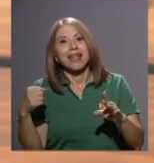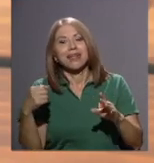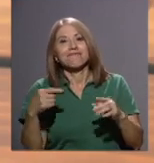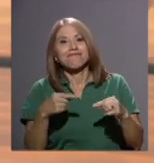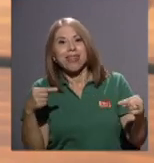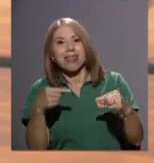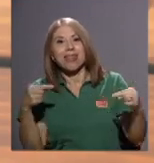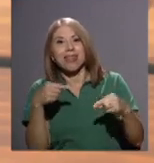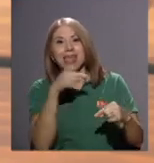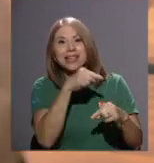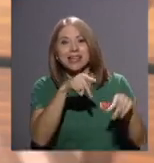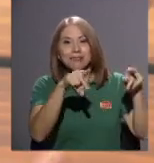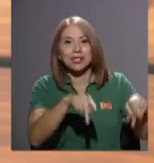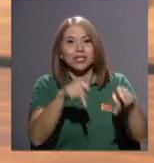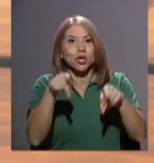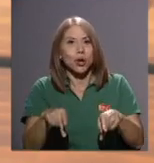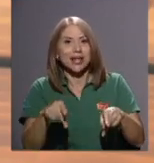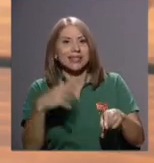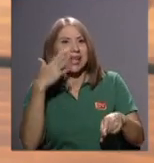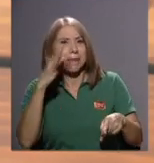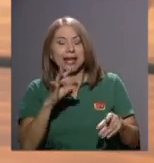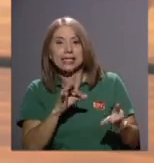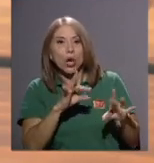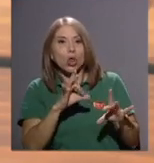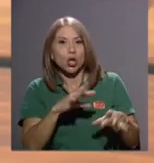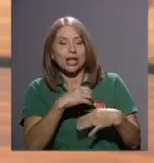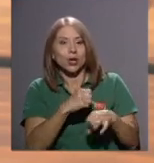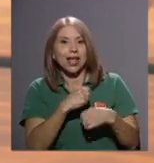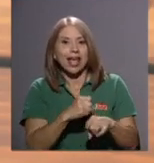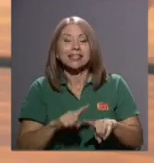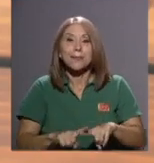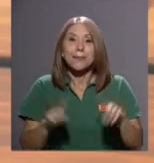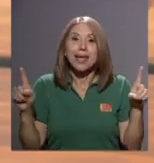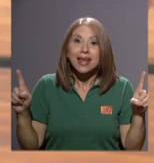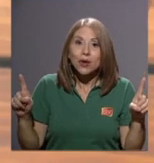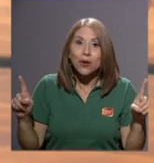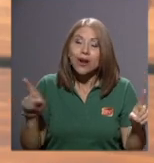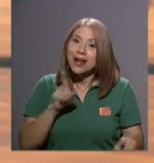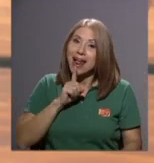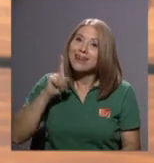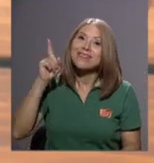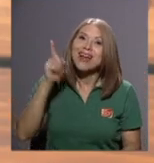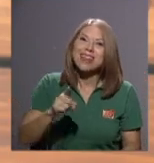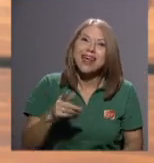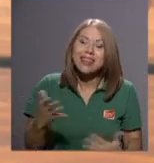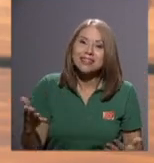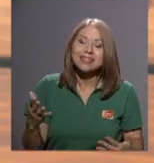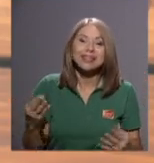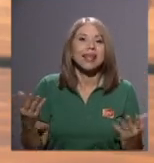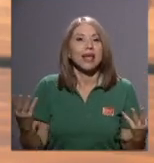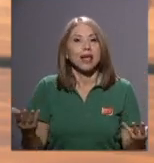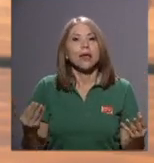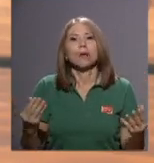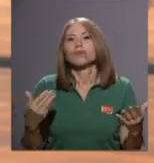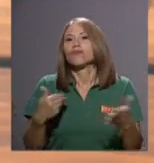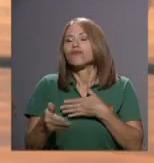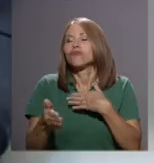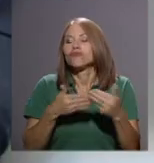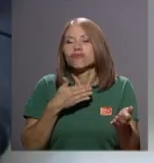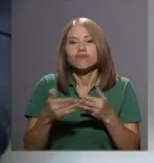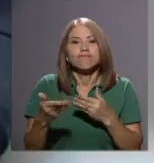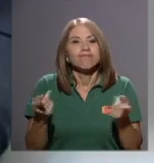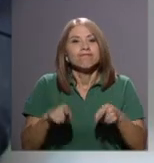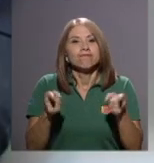tipos de personas que me parecen odiosos lo que hacen, claro. Pero la realidad es que por más comportamiento